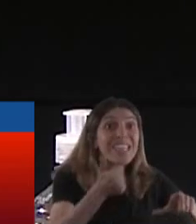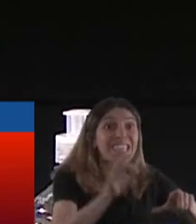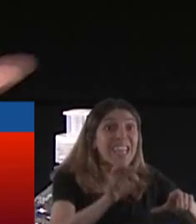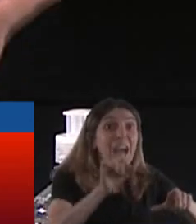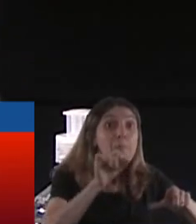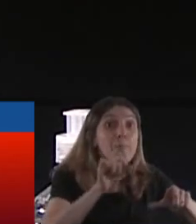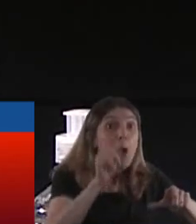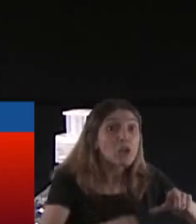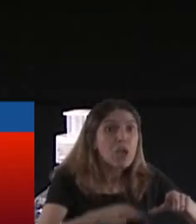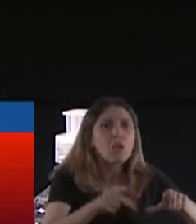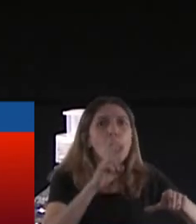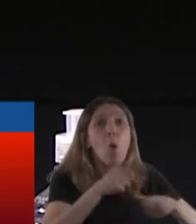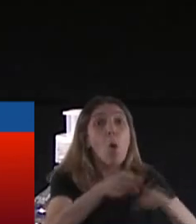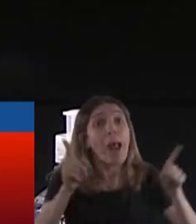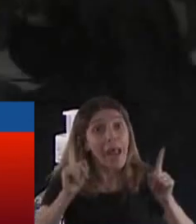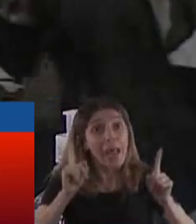mujeres.